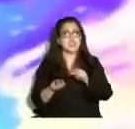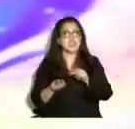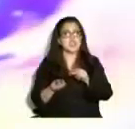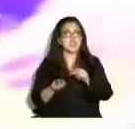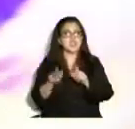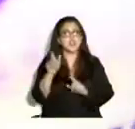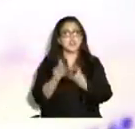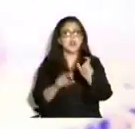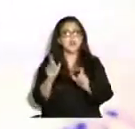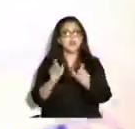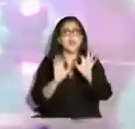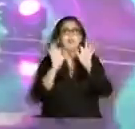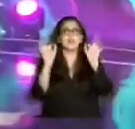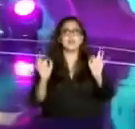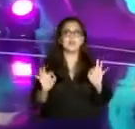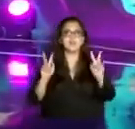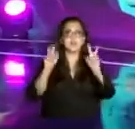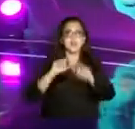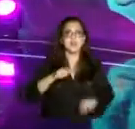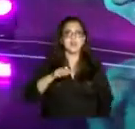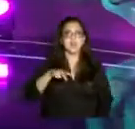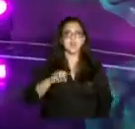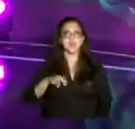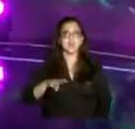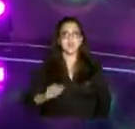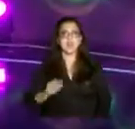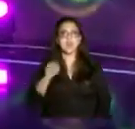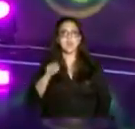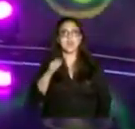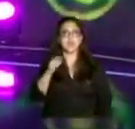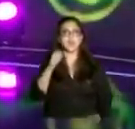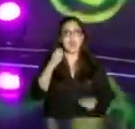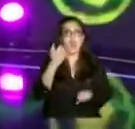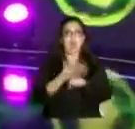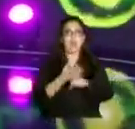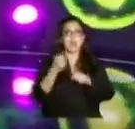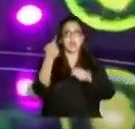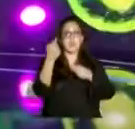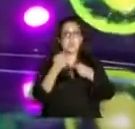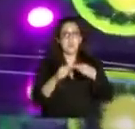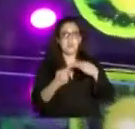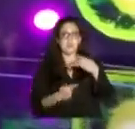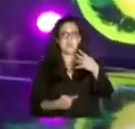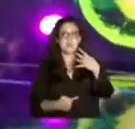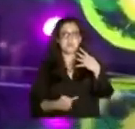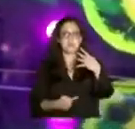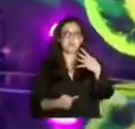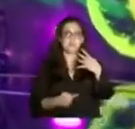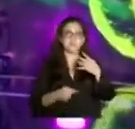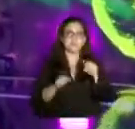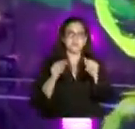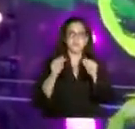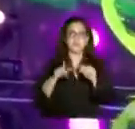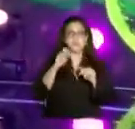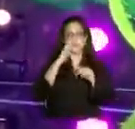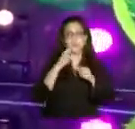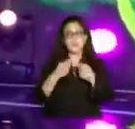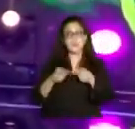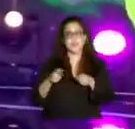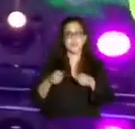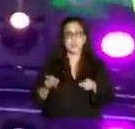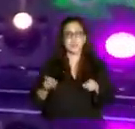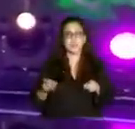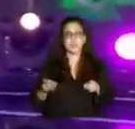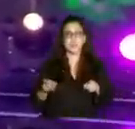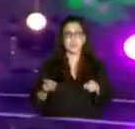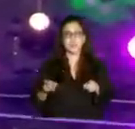del genoma para las cuales existen variantes, y variantes cuyas frecuencias son distintas en